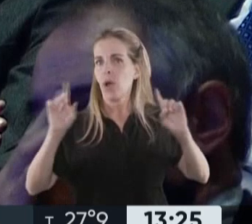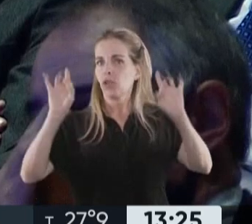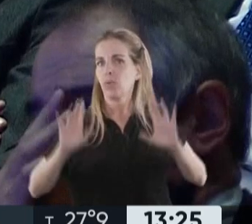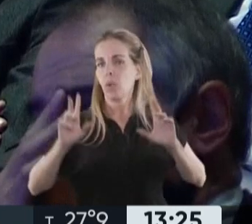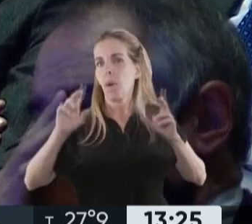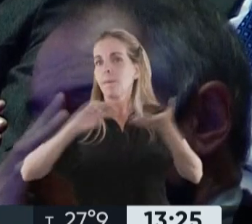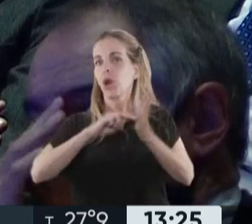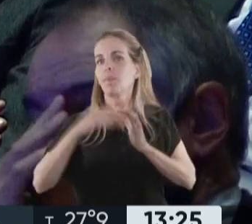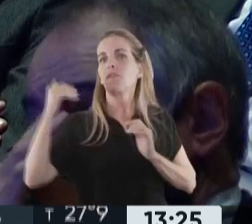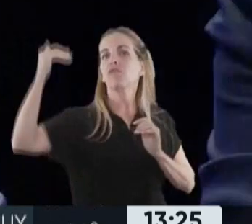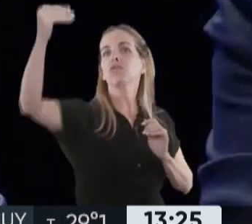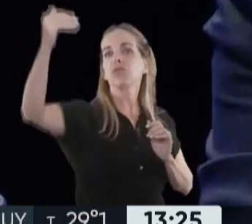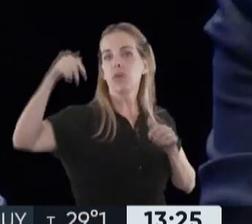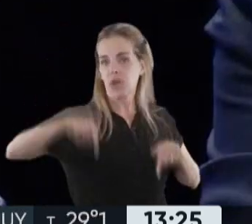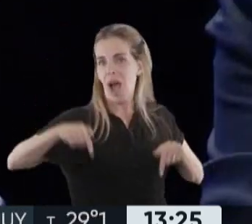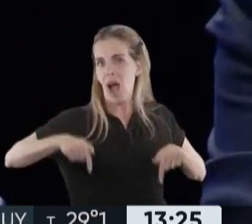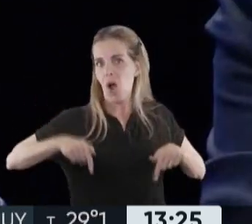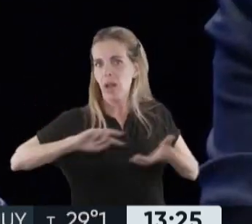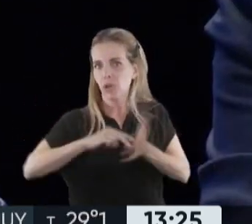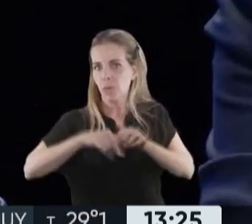es un problema del presente, está entre nosotros.